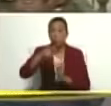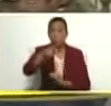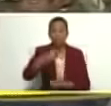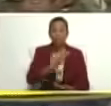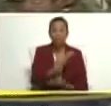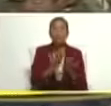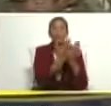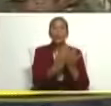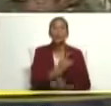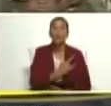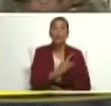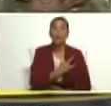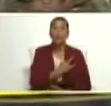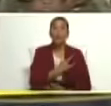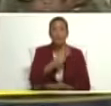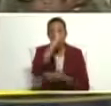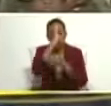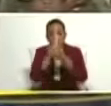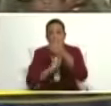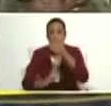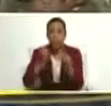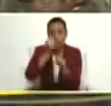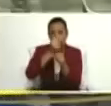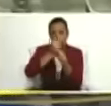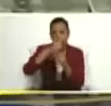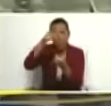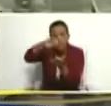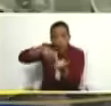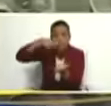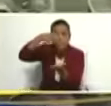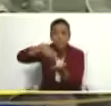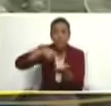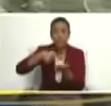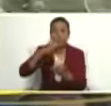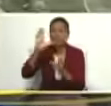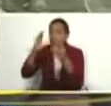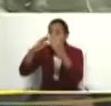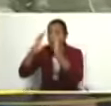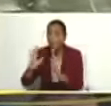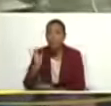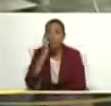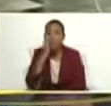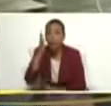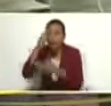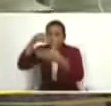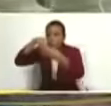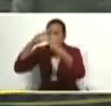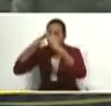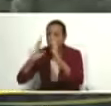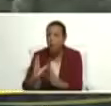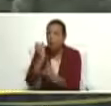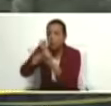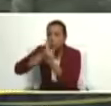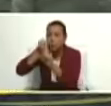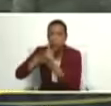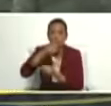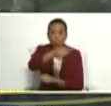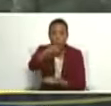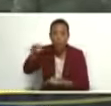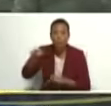cadetes del pueblo de a pie, del obrero, del campesino, del ama de casa, de la que lucha, del que lucha.